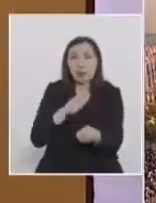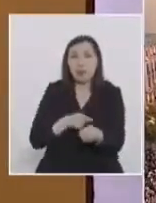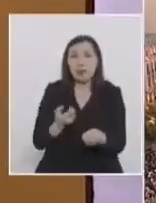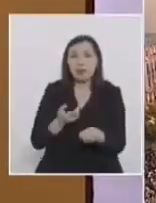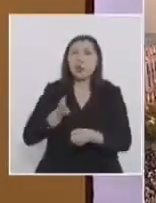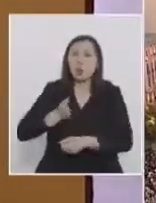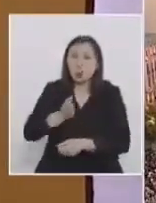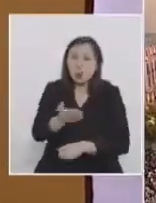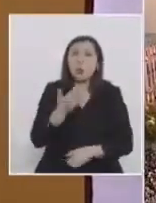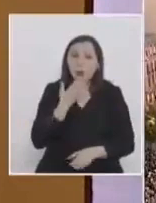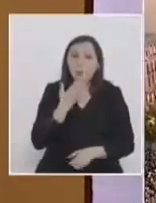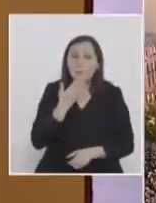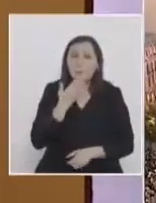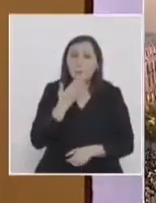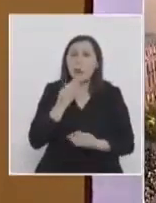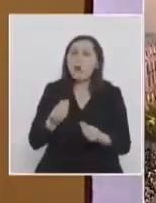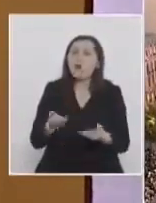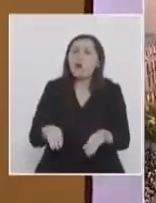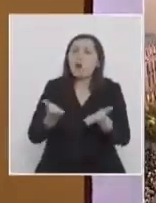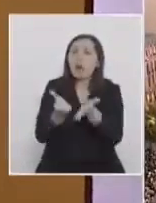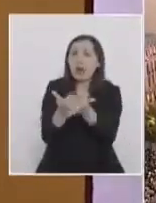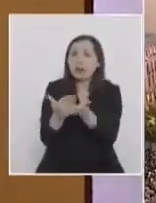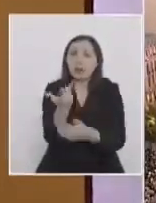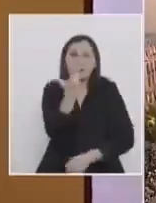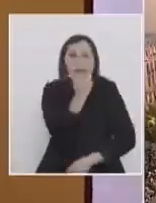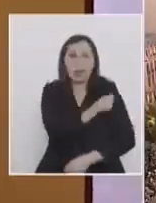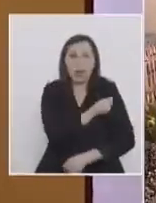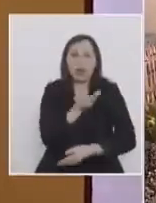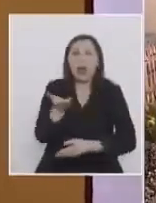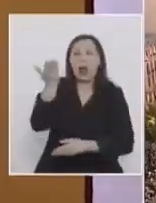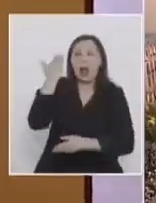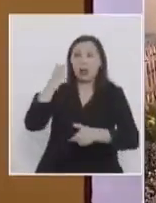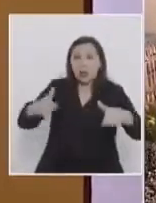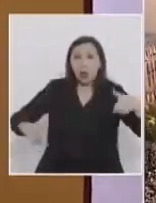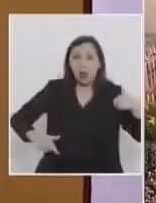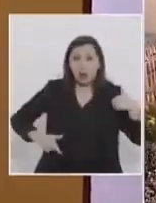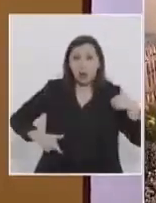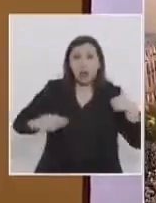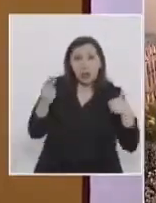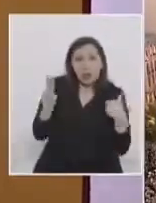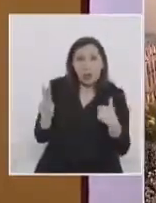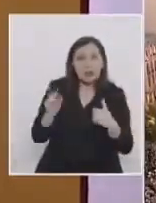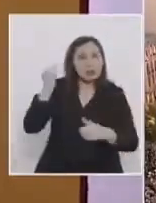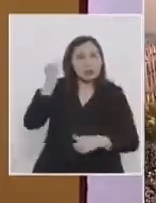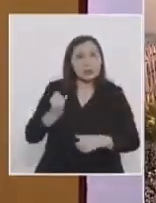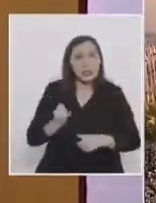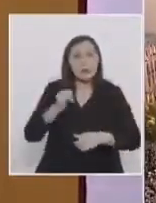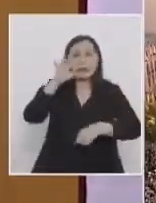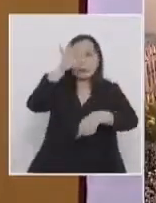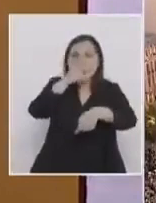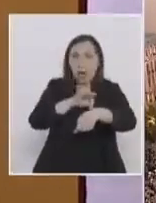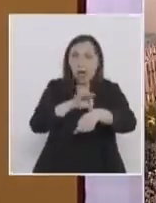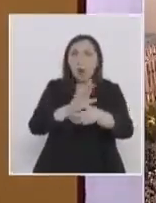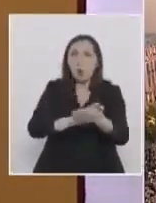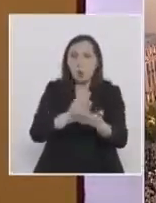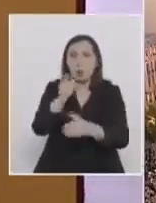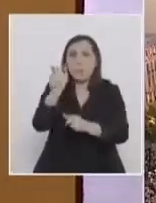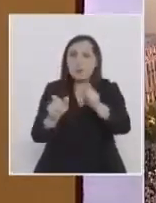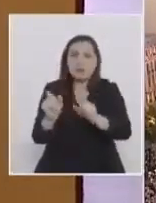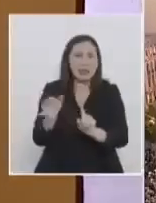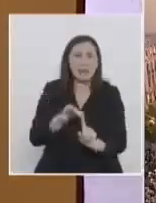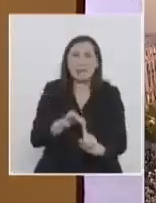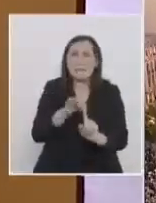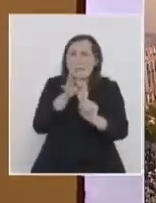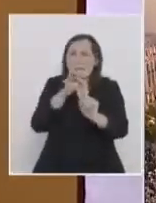Vamos a continuar también la exitosa estrategia de vacunación del pasado gobierno, colocando siempre la salud de las personas como